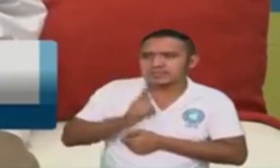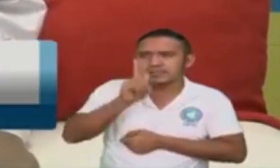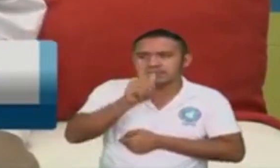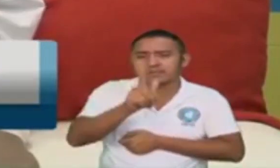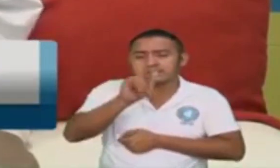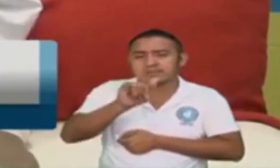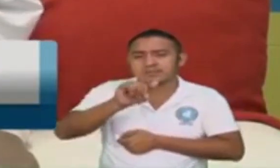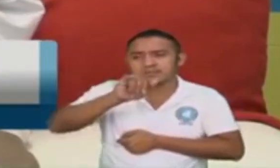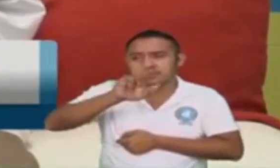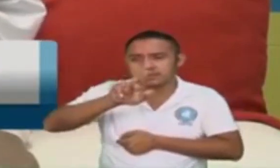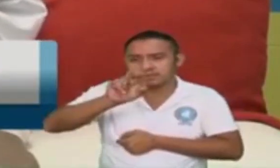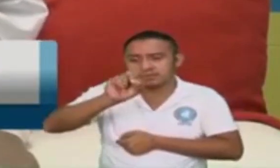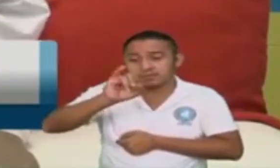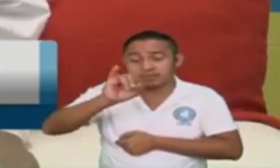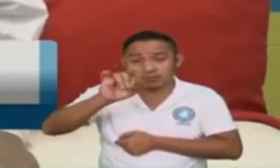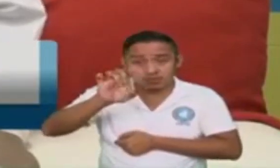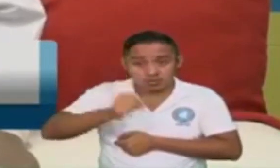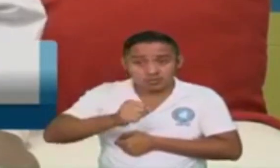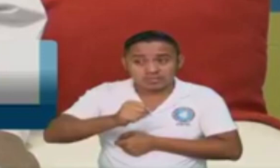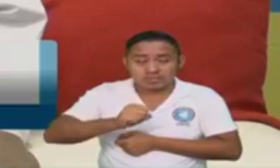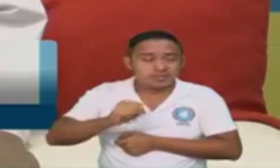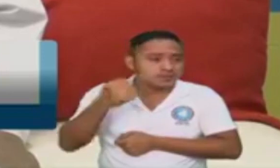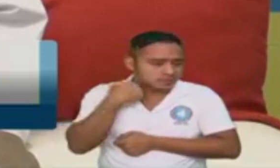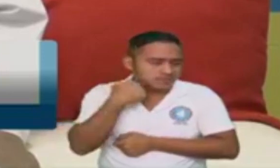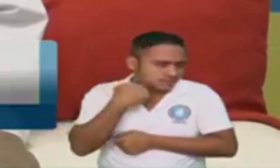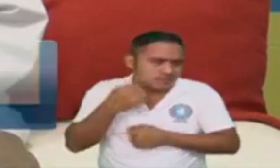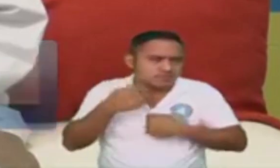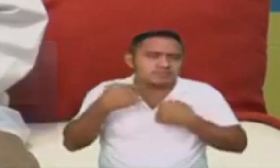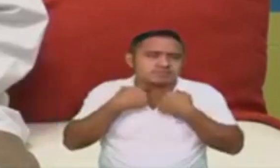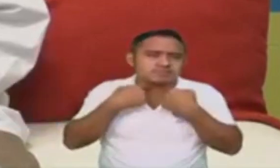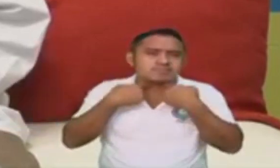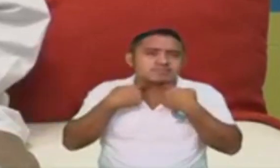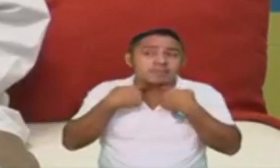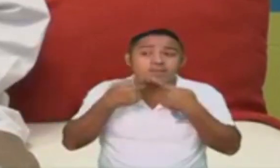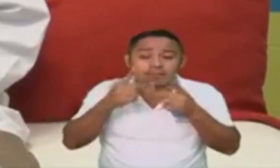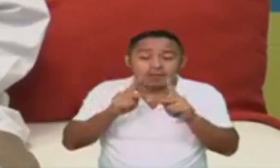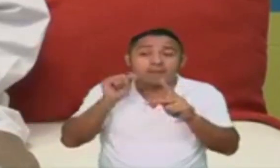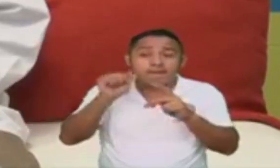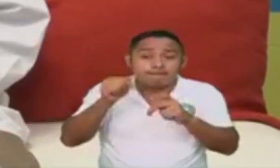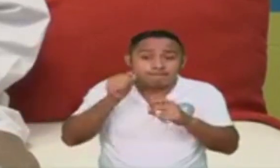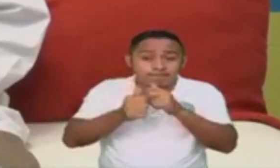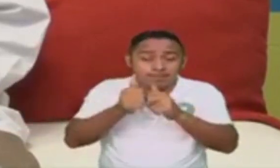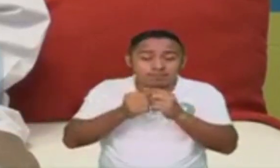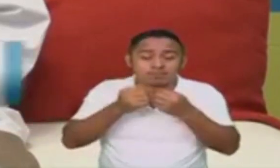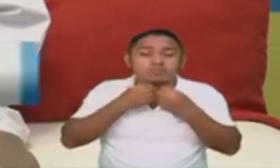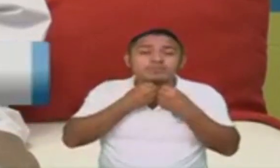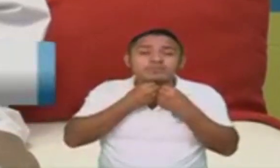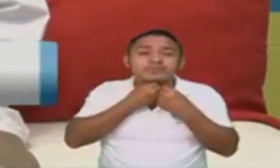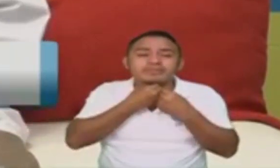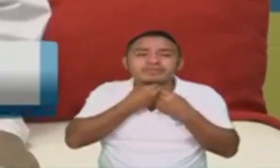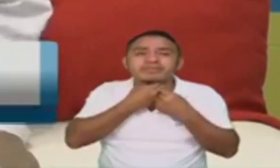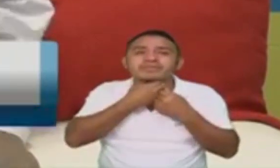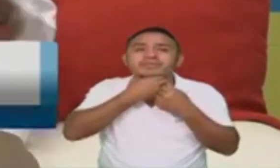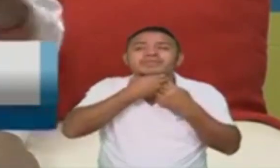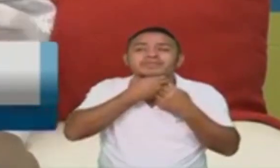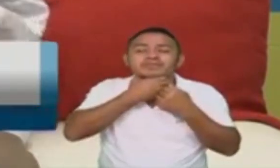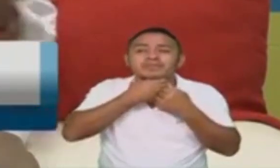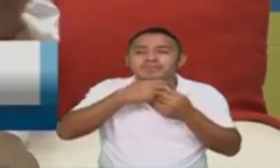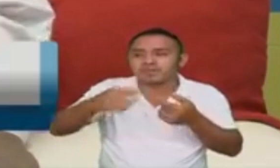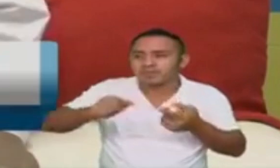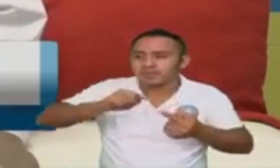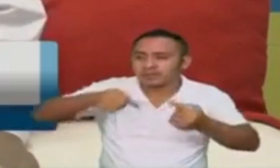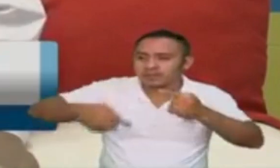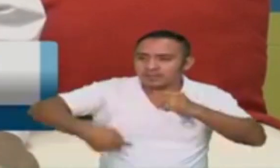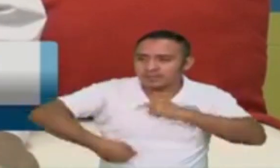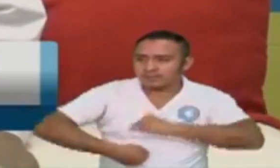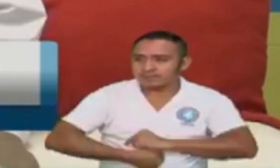en general la glándula está ahí, pues. El problema es cuando la glándula tiene alguna alteración en su función, o sea, llamémosle así, pues,